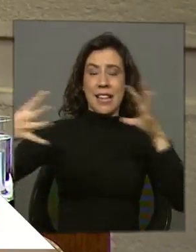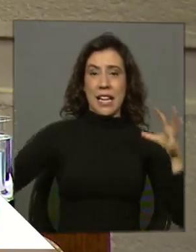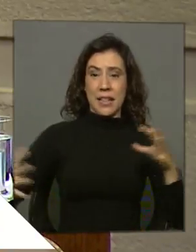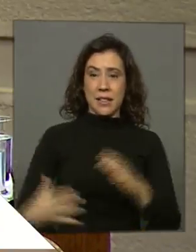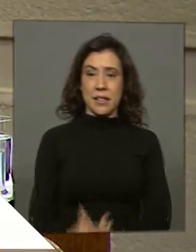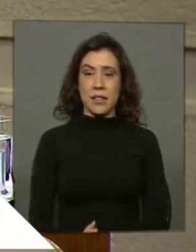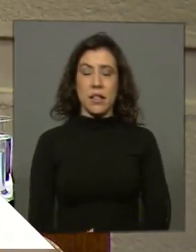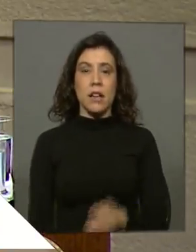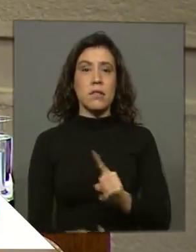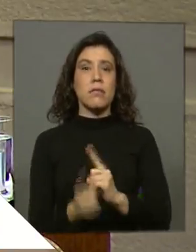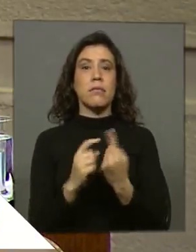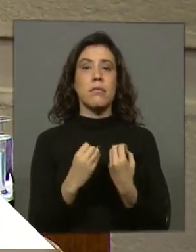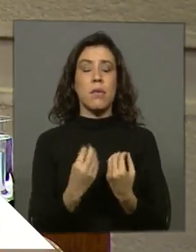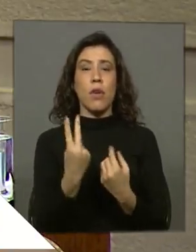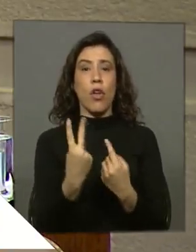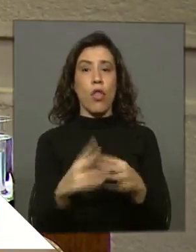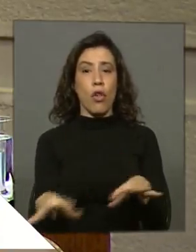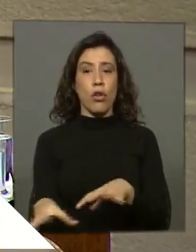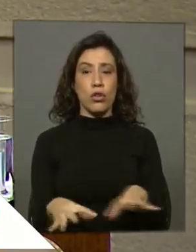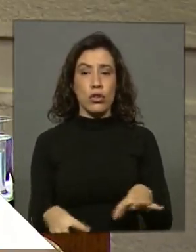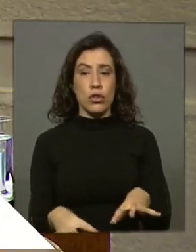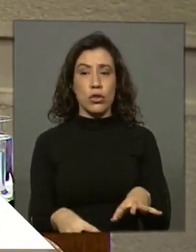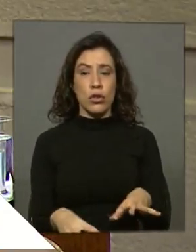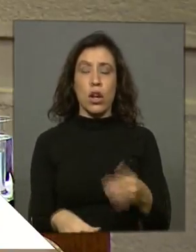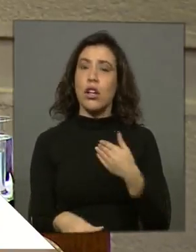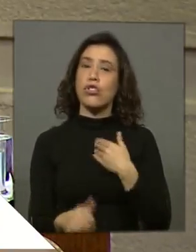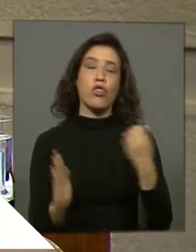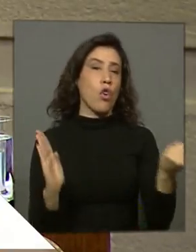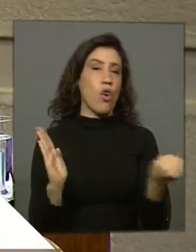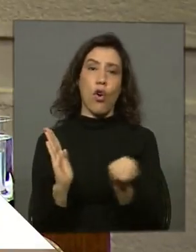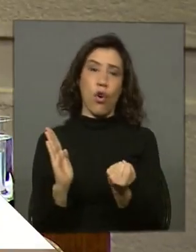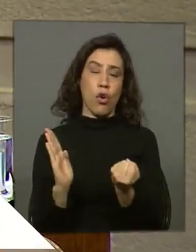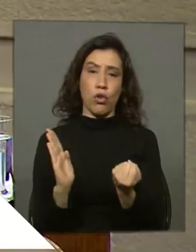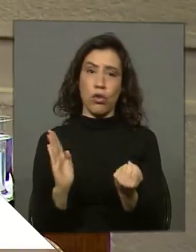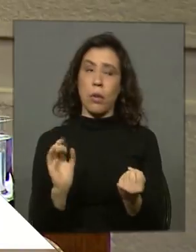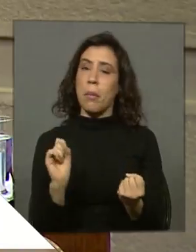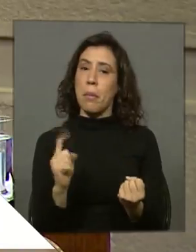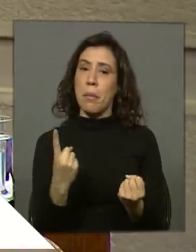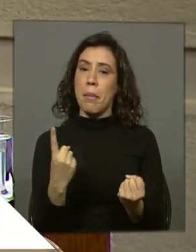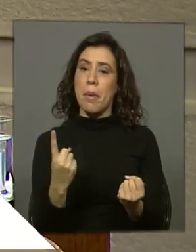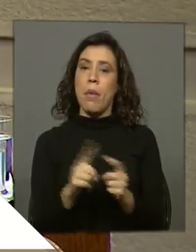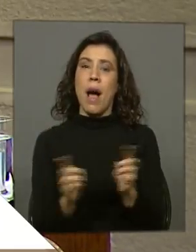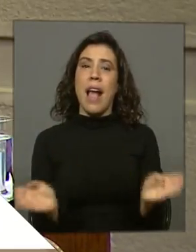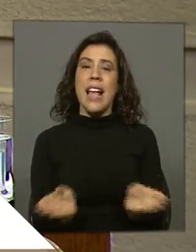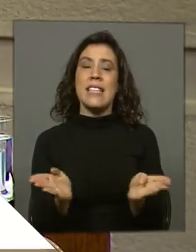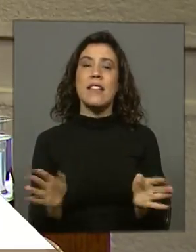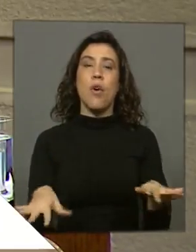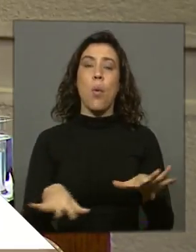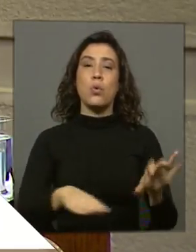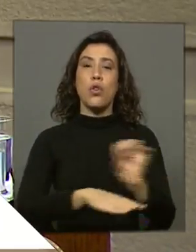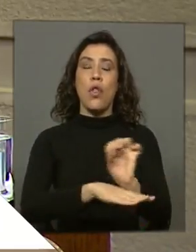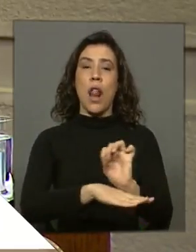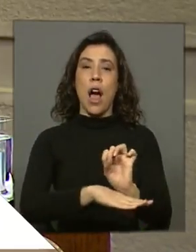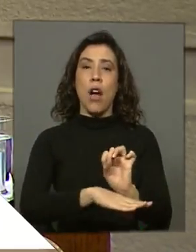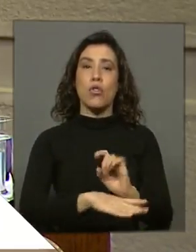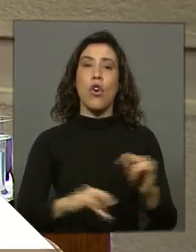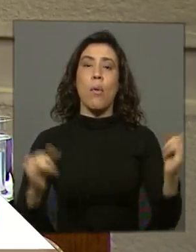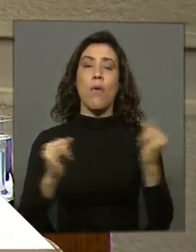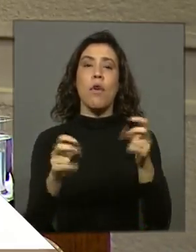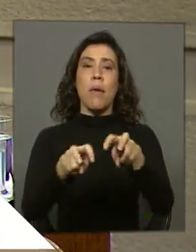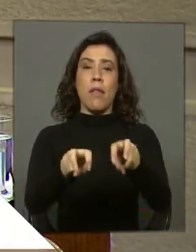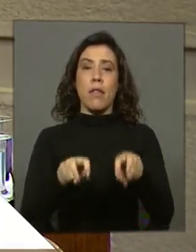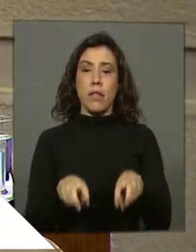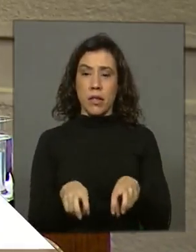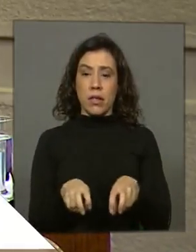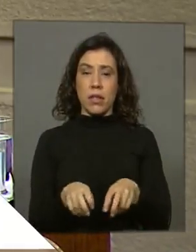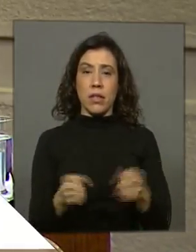con ello se producirían dos efectos por los cuales me opongo primero es el incentivo del uso del automóvil como medio de transporte